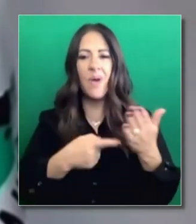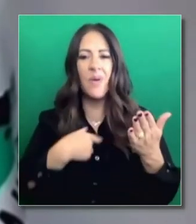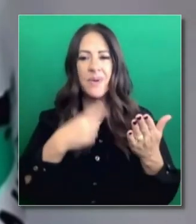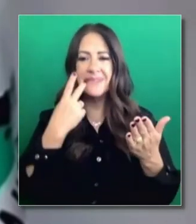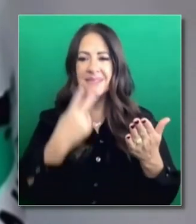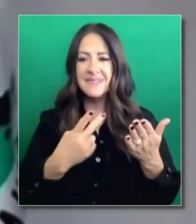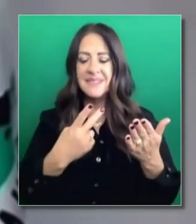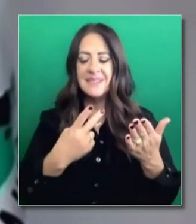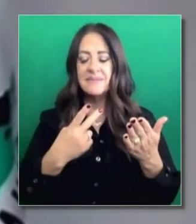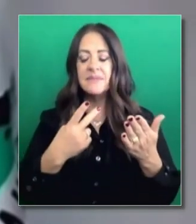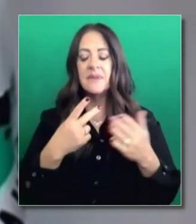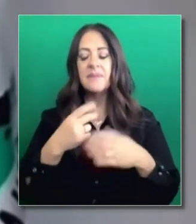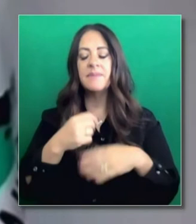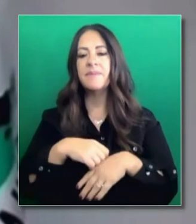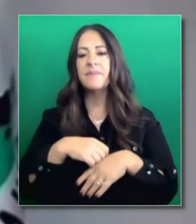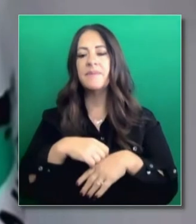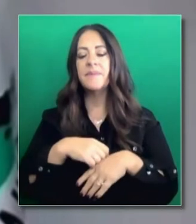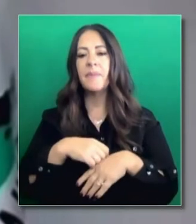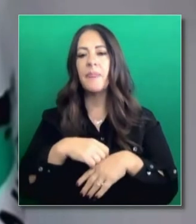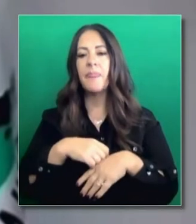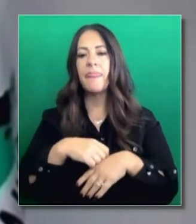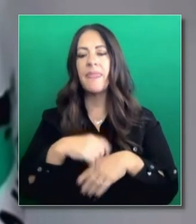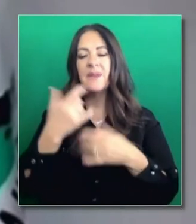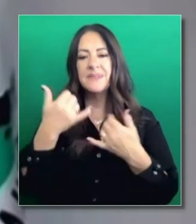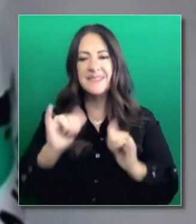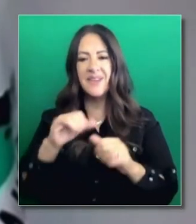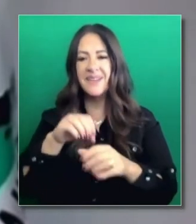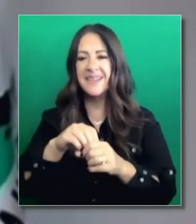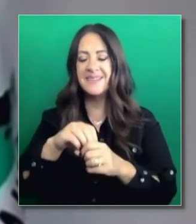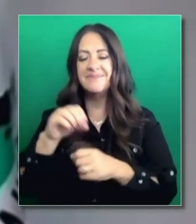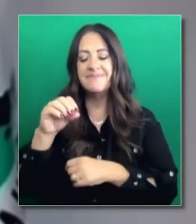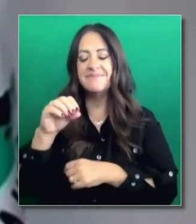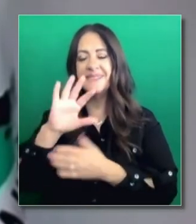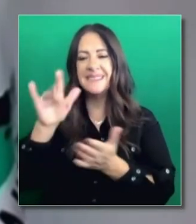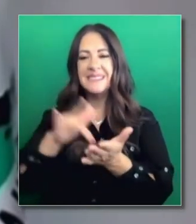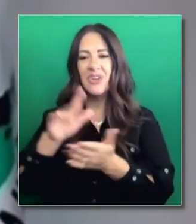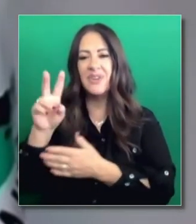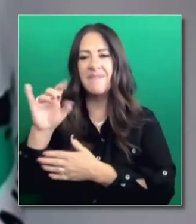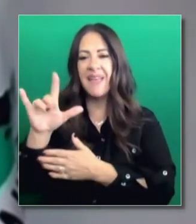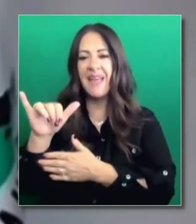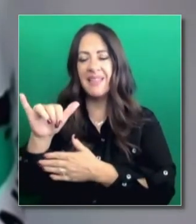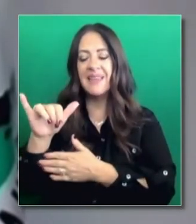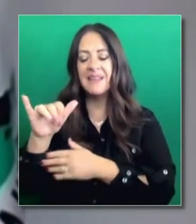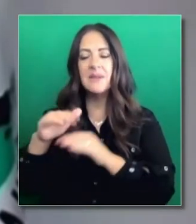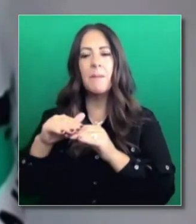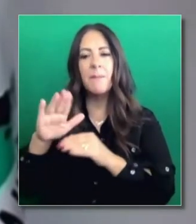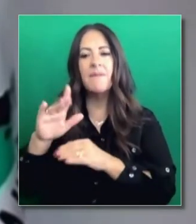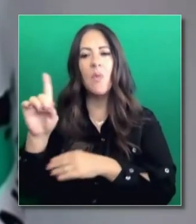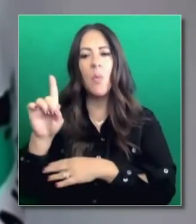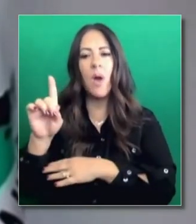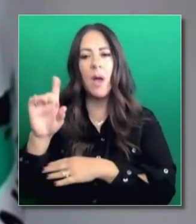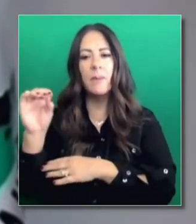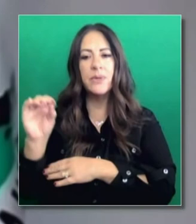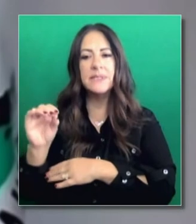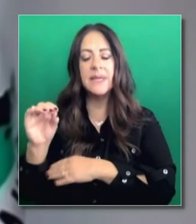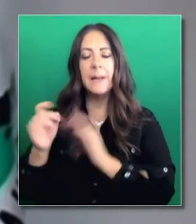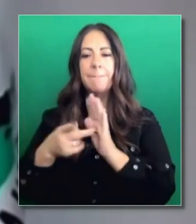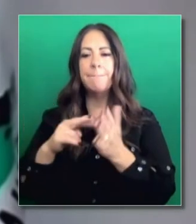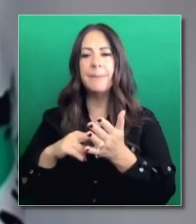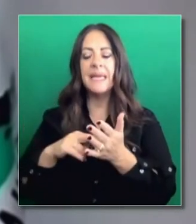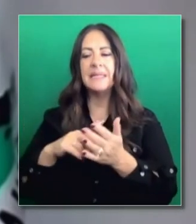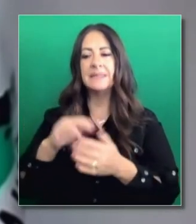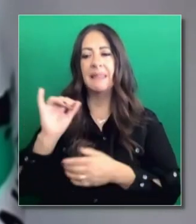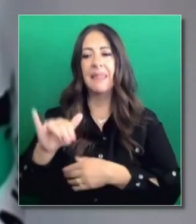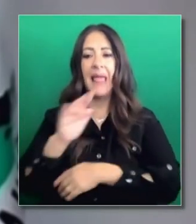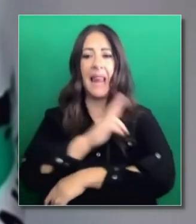no es lo que vemos en el Valle Central. Hay condados que todavía están por encima del 1.